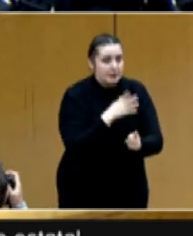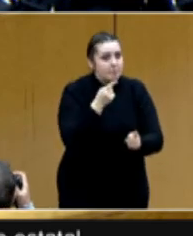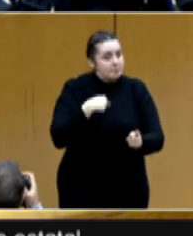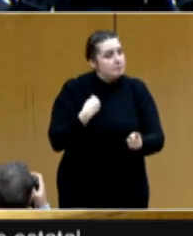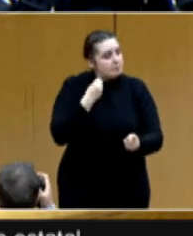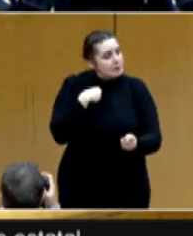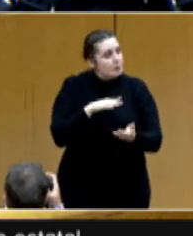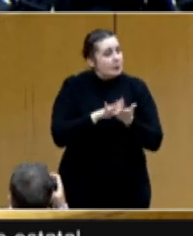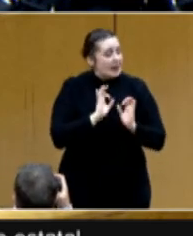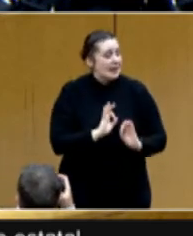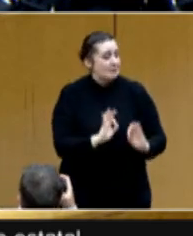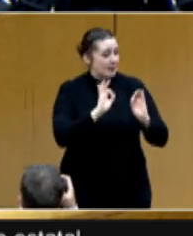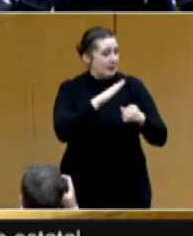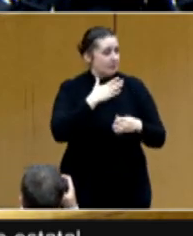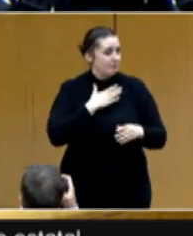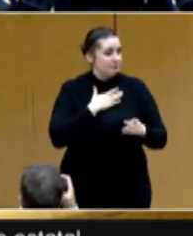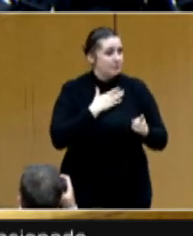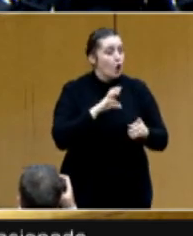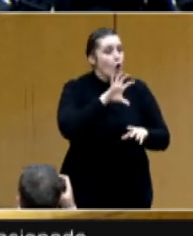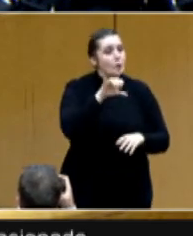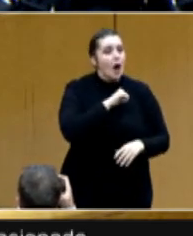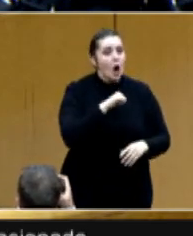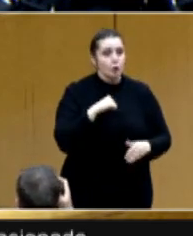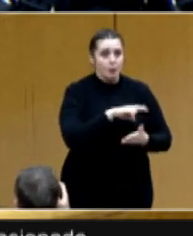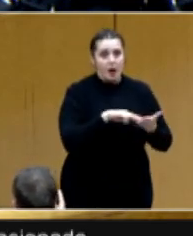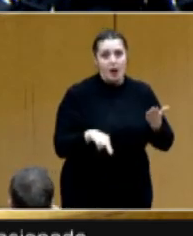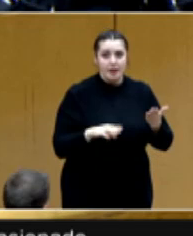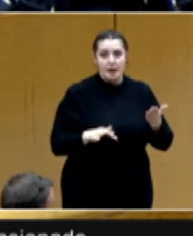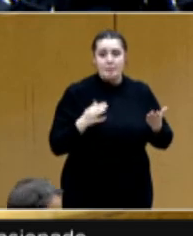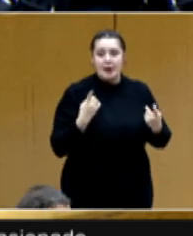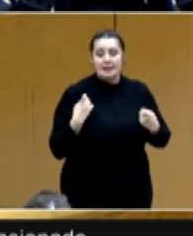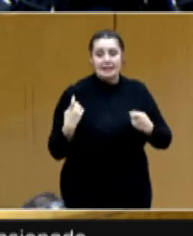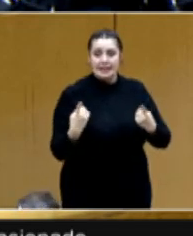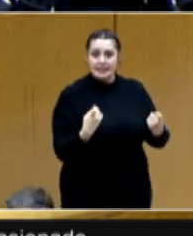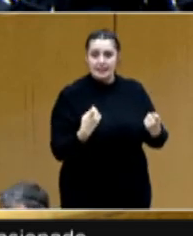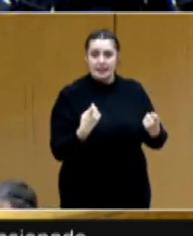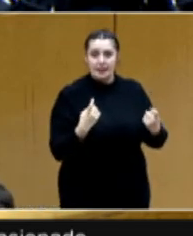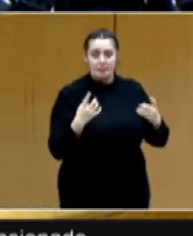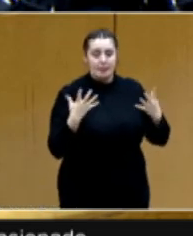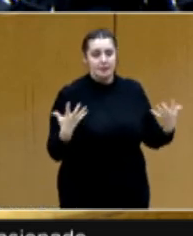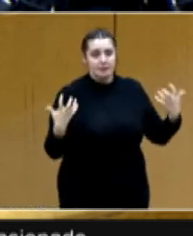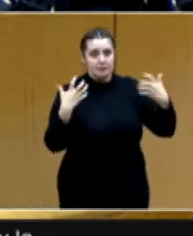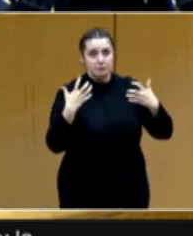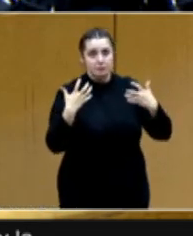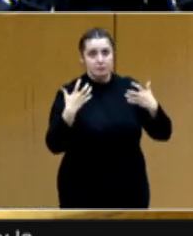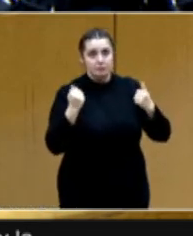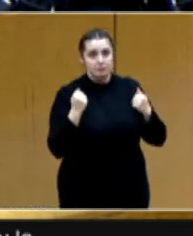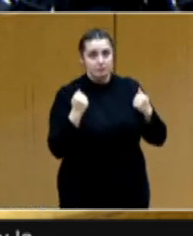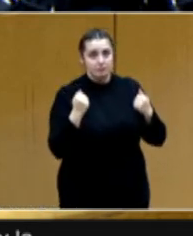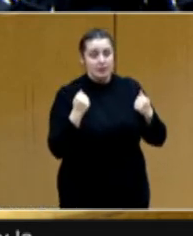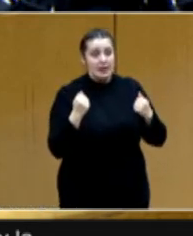propias de nuestra comunidad Autónoma y la necesidad de integrar y armonizar con el resto de la legislación